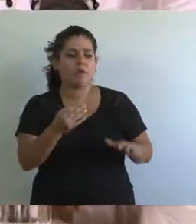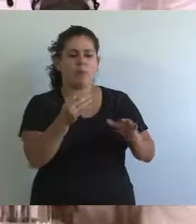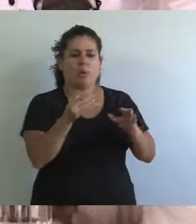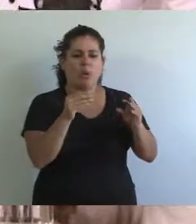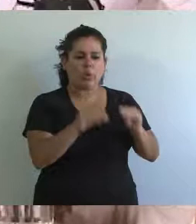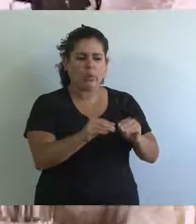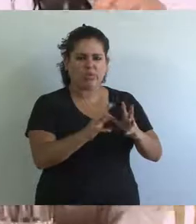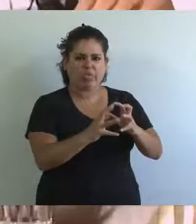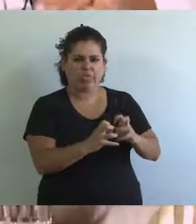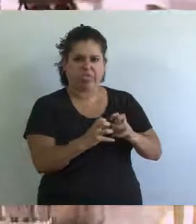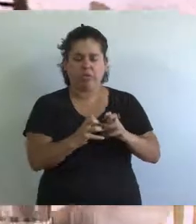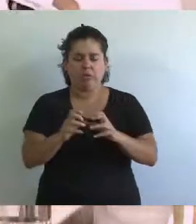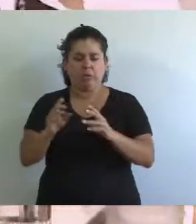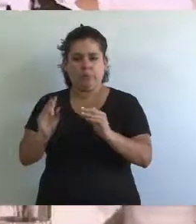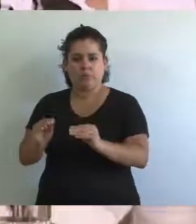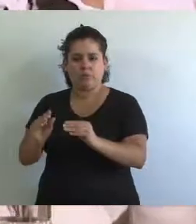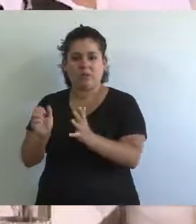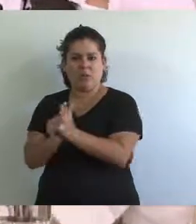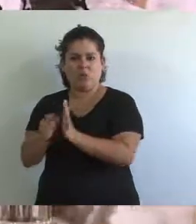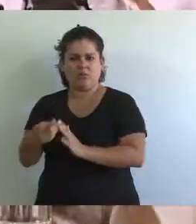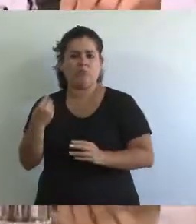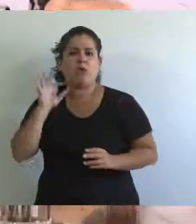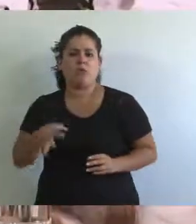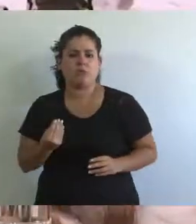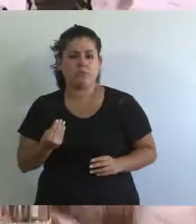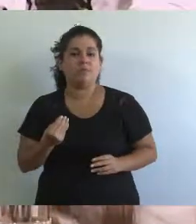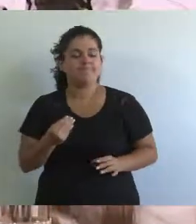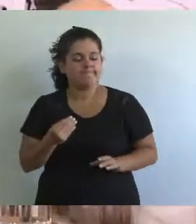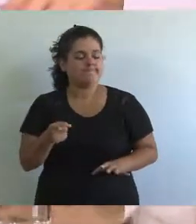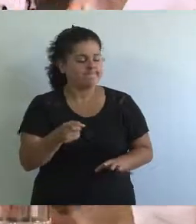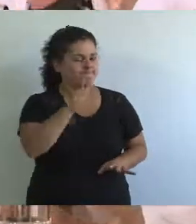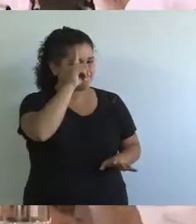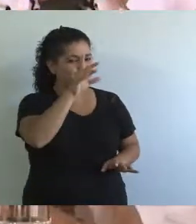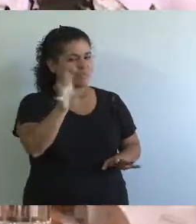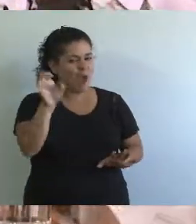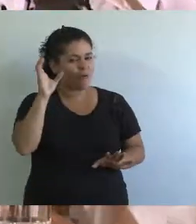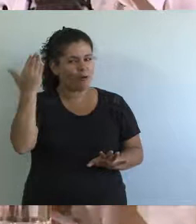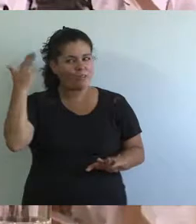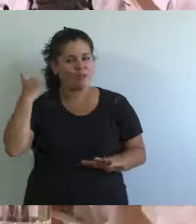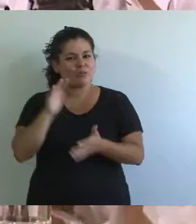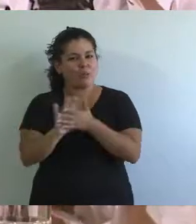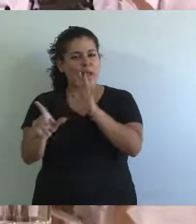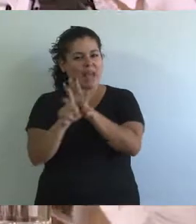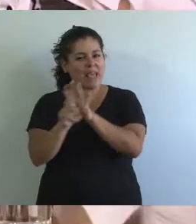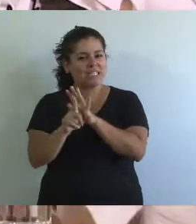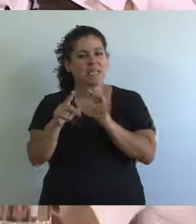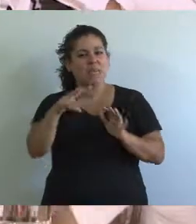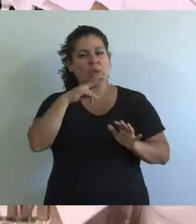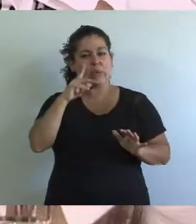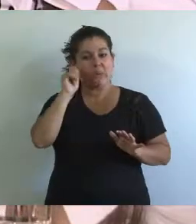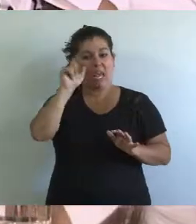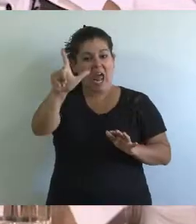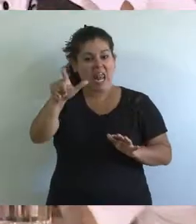orgánico y lo inorgánico? Usted sabe que me hace pensar cuando empezamos con el tema de las leyes de tránsito y el cinturón de seguridad. Lo útil que fue